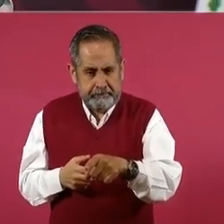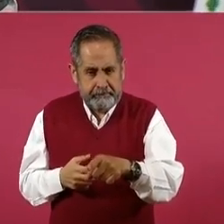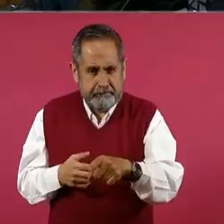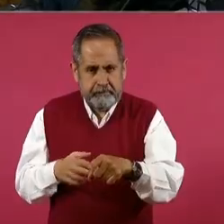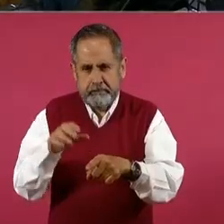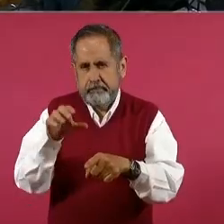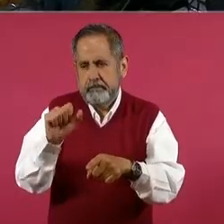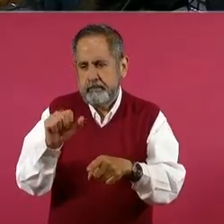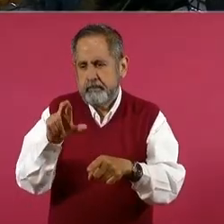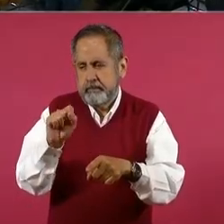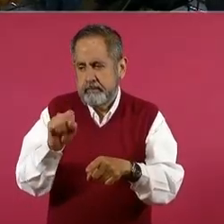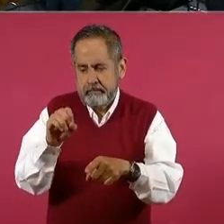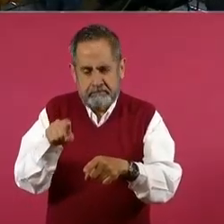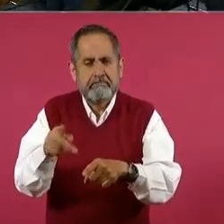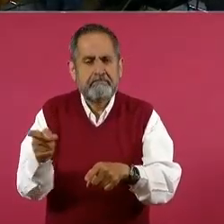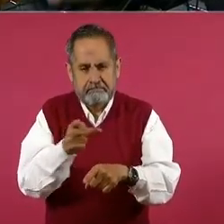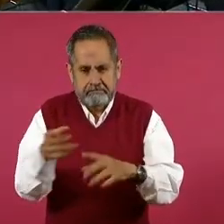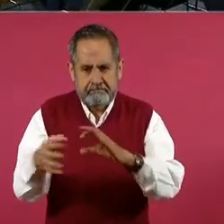Carso.